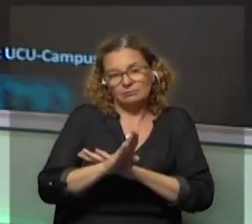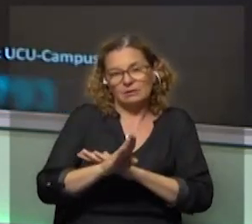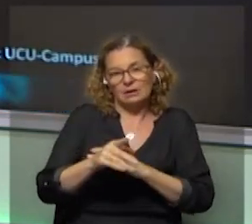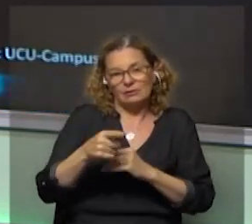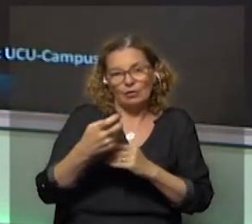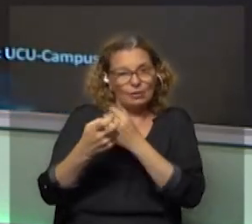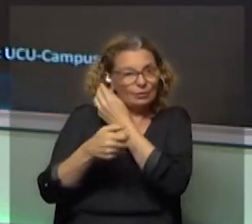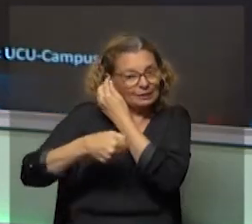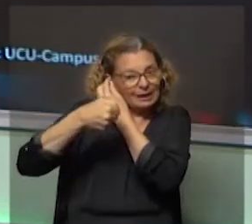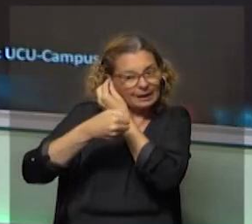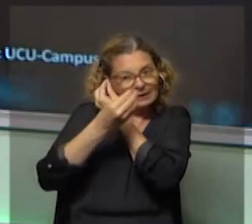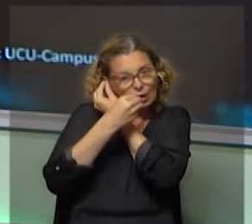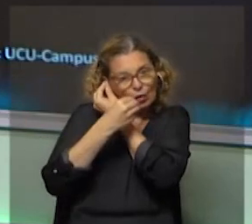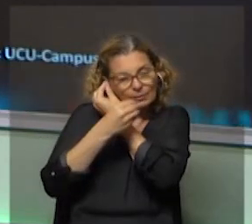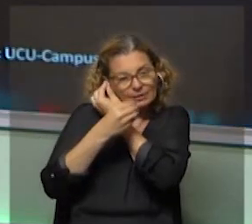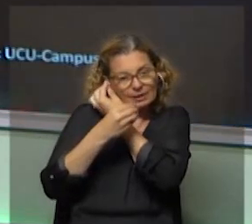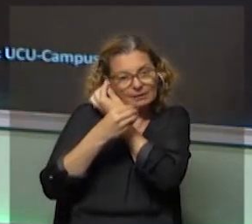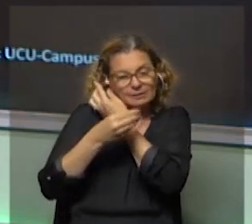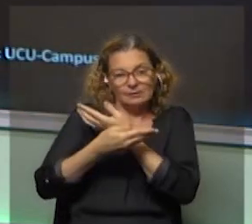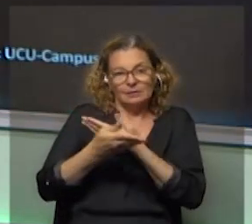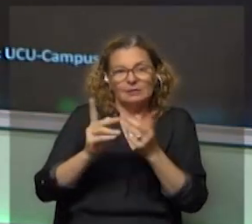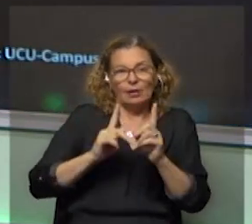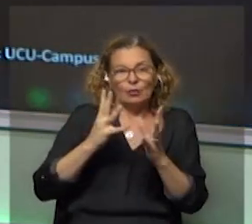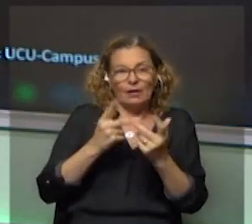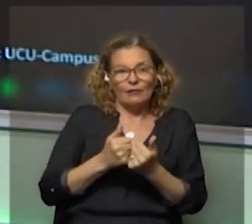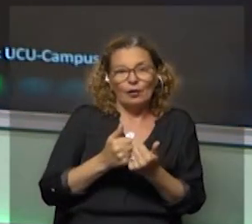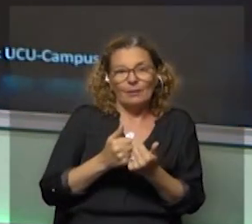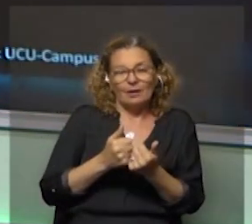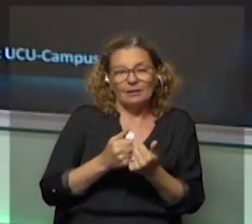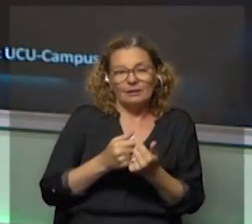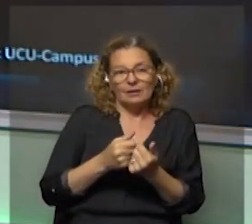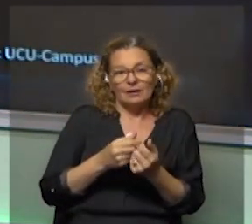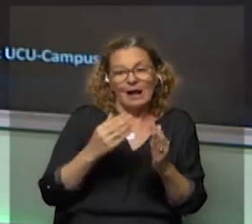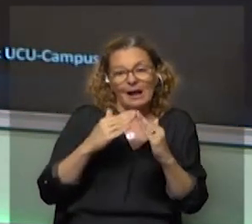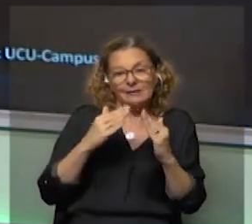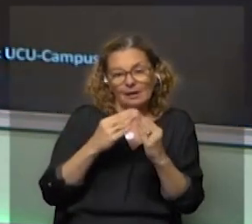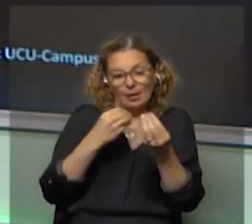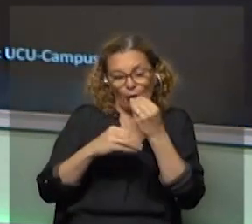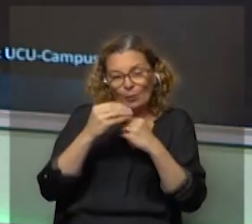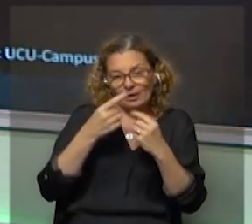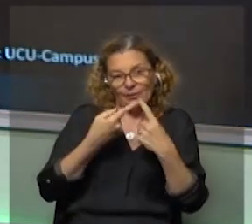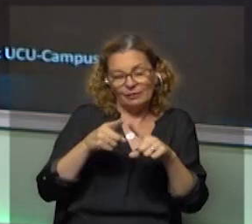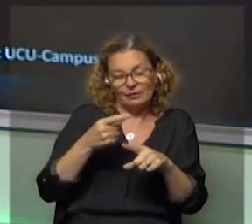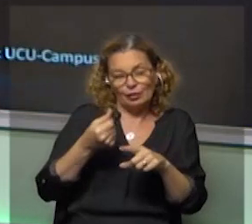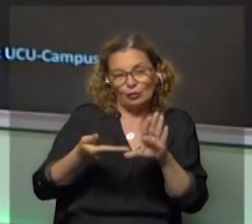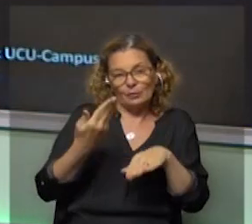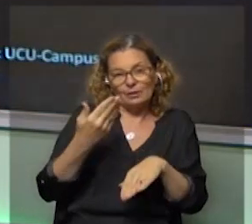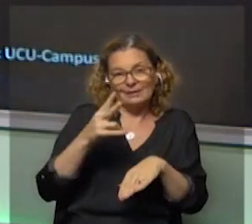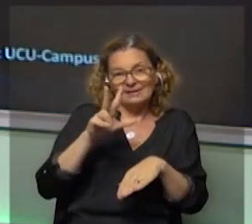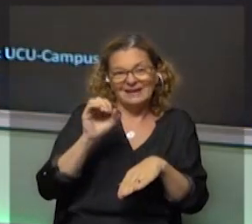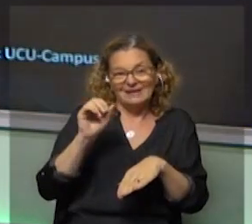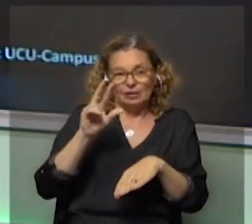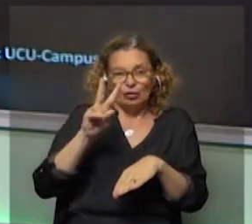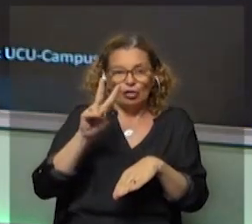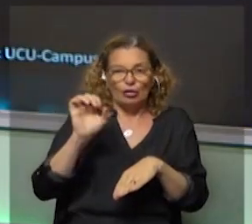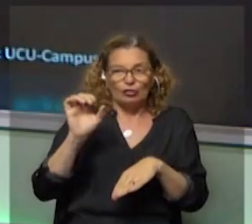un conjunto o una canasta de productos que es representativa de alguna manera de lo que es el consumo de los hogares donde hay diferencias que superan el 300 o el 200%